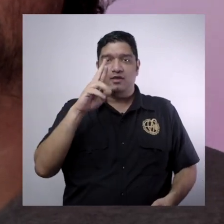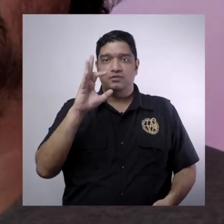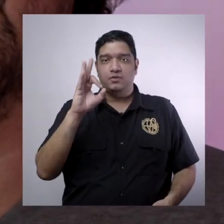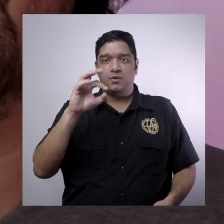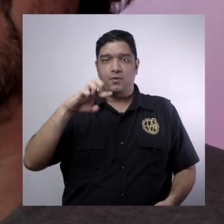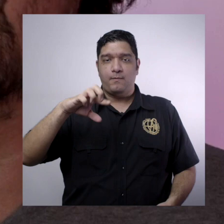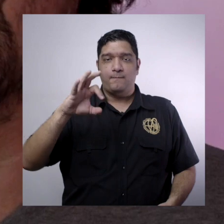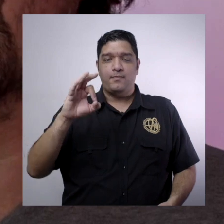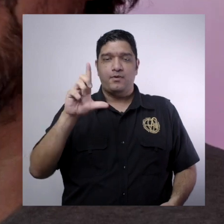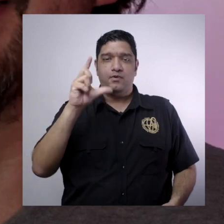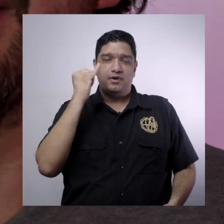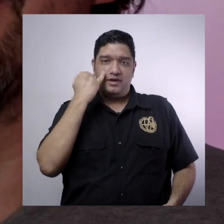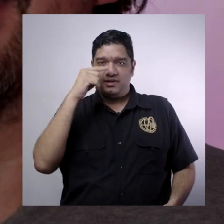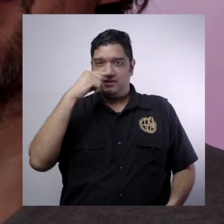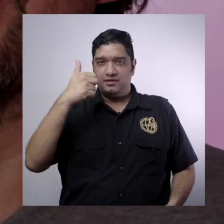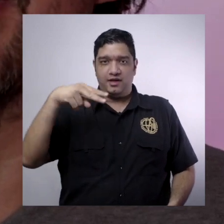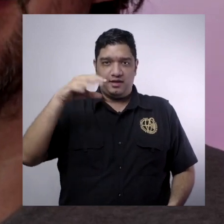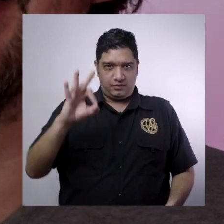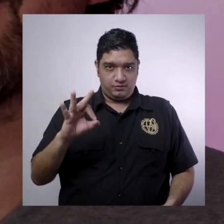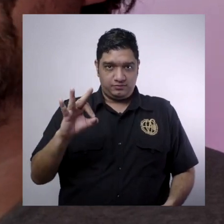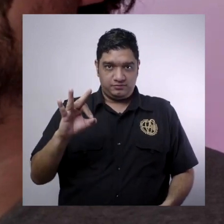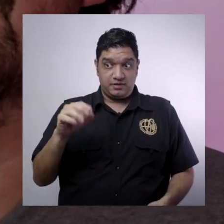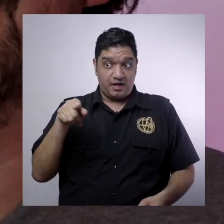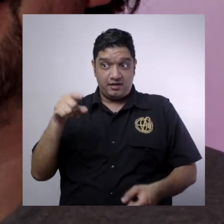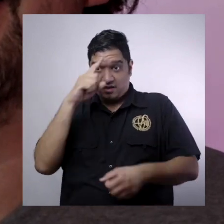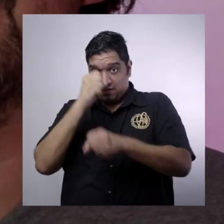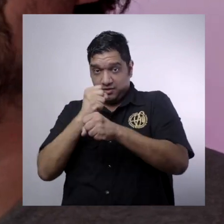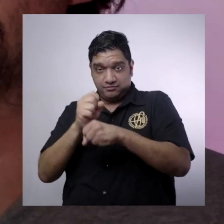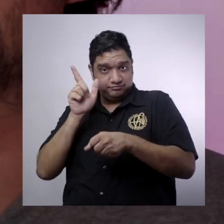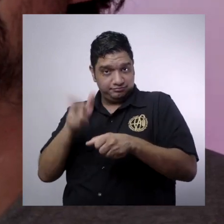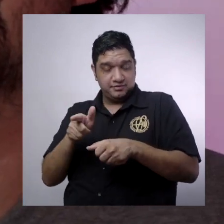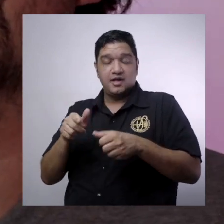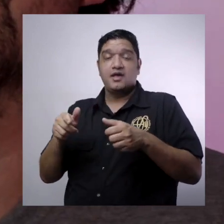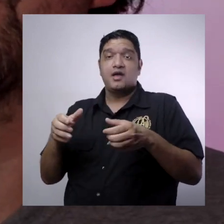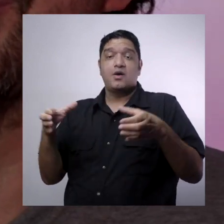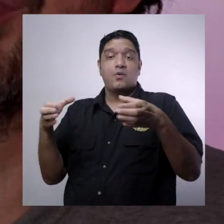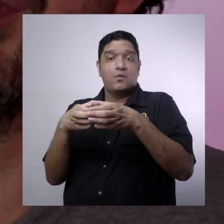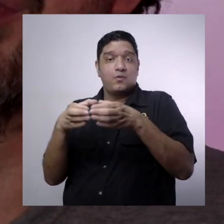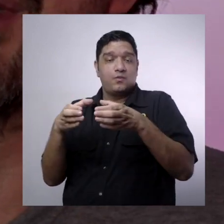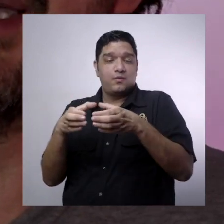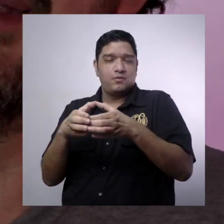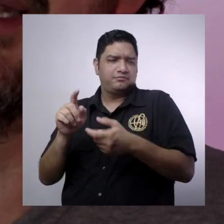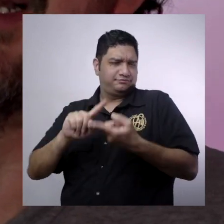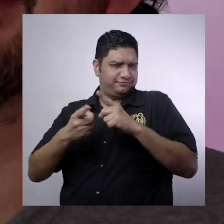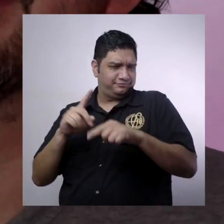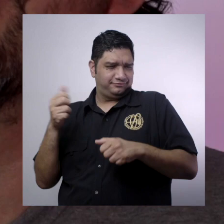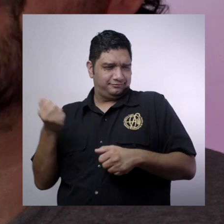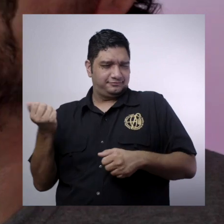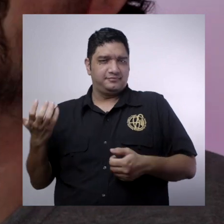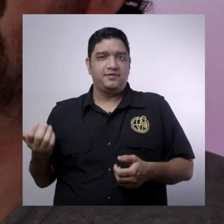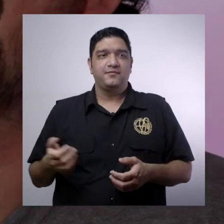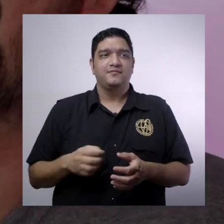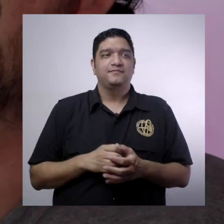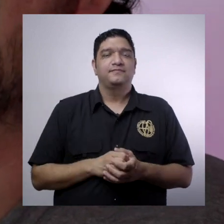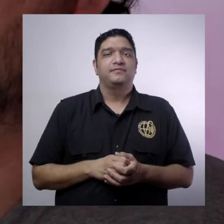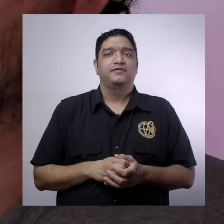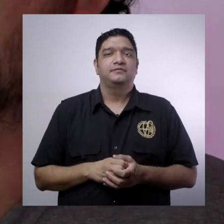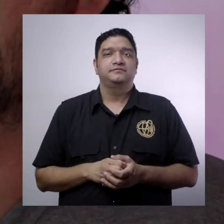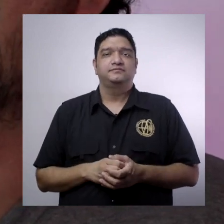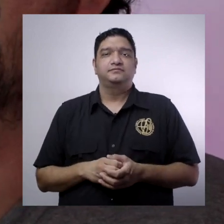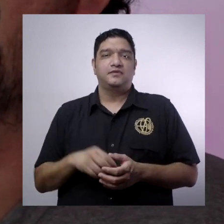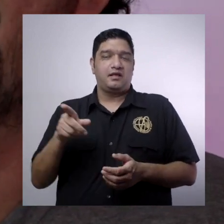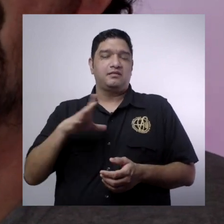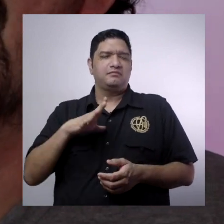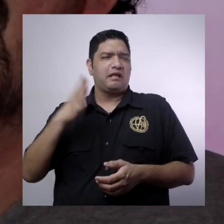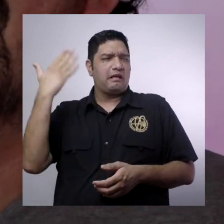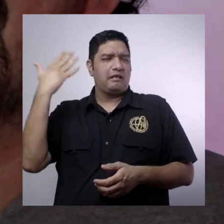cuando todavía como colectivo La Torana teníamos nuestro estudio en el antiguo edificio de